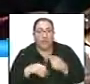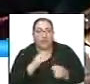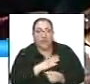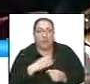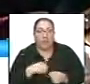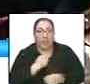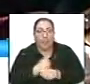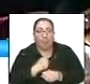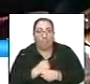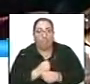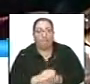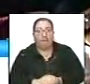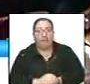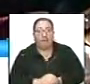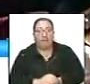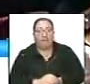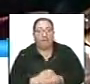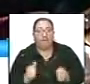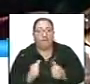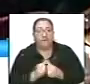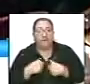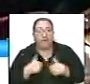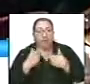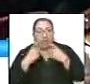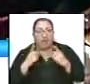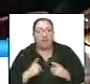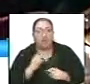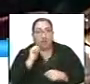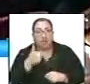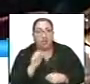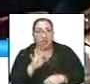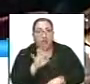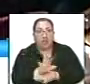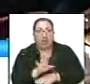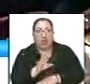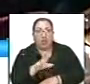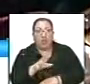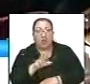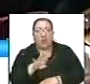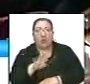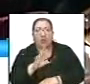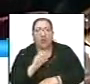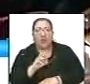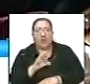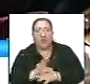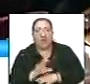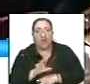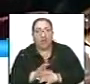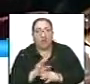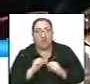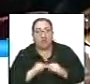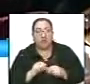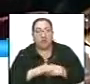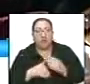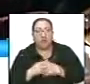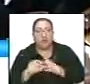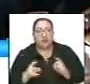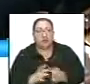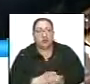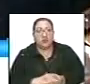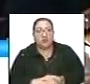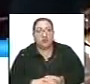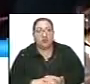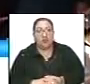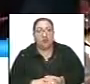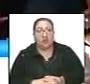y fortalecer la democracia. Mañana a las 4:30 de la tarde va a continuar este debate sobre